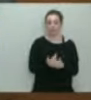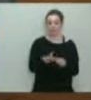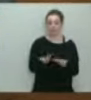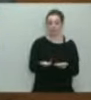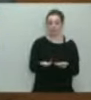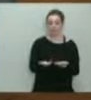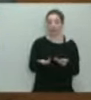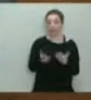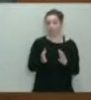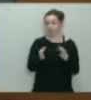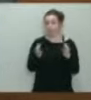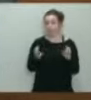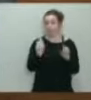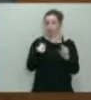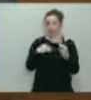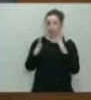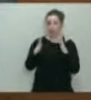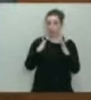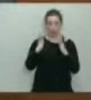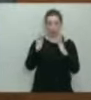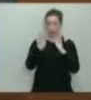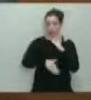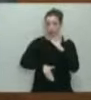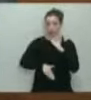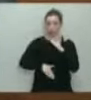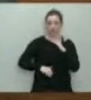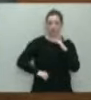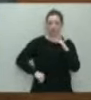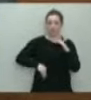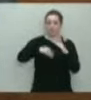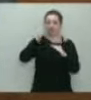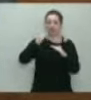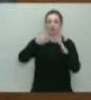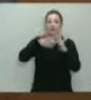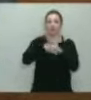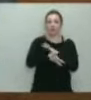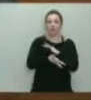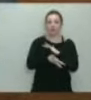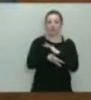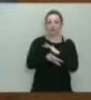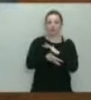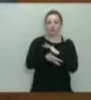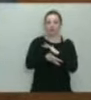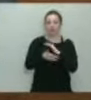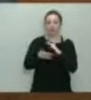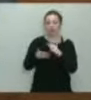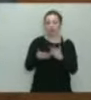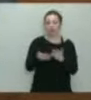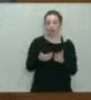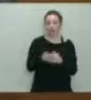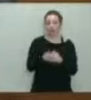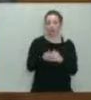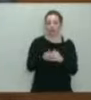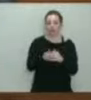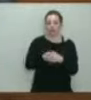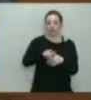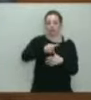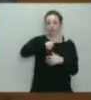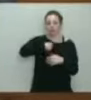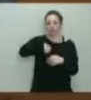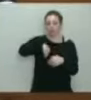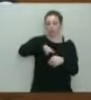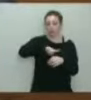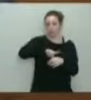Superado con creces el plazo, llegamos, por lo tanto, ahora a la finalización de ese camino. Y creo que lo hemos